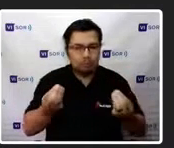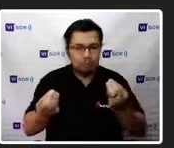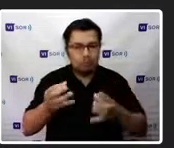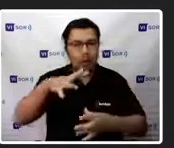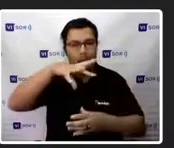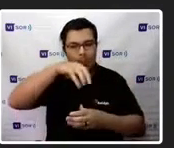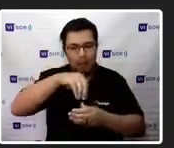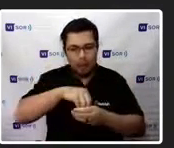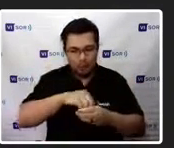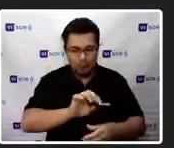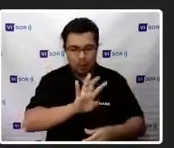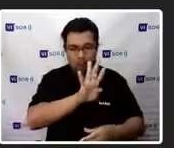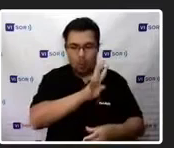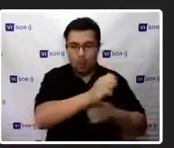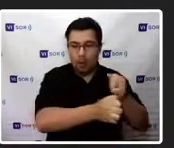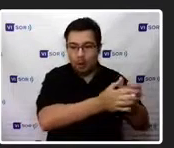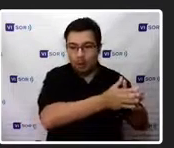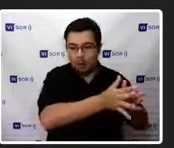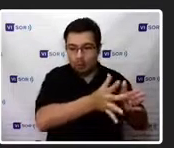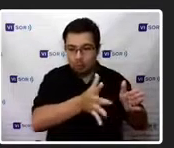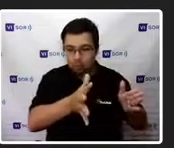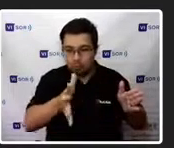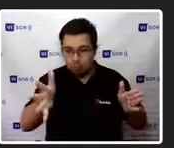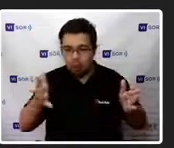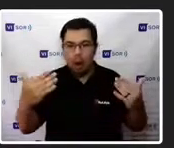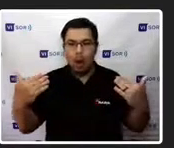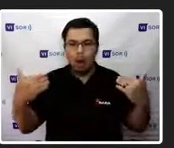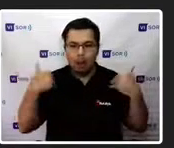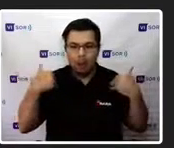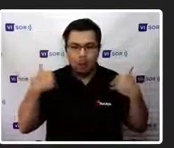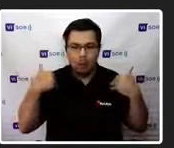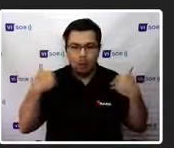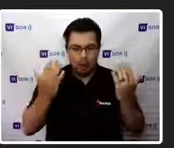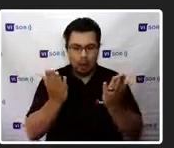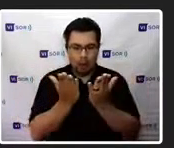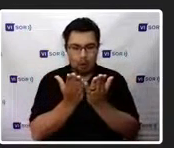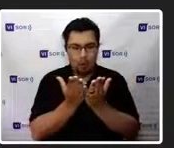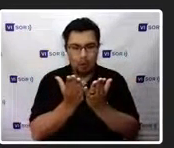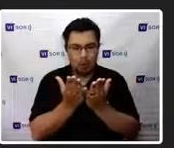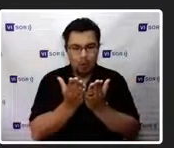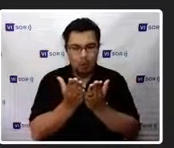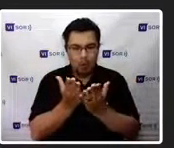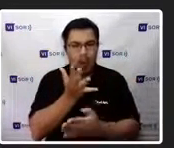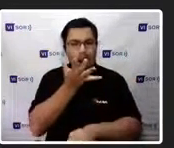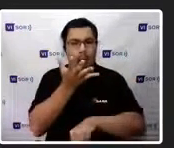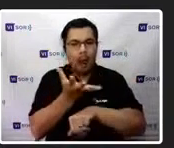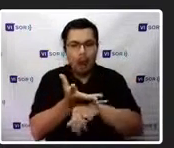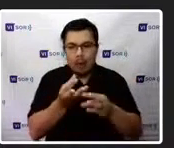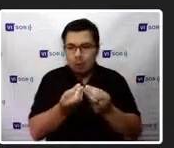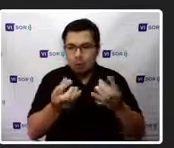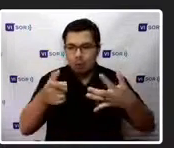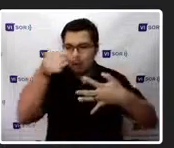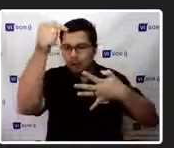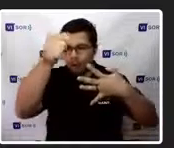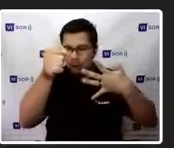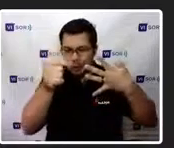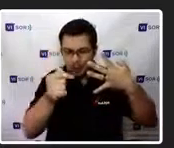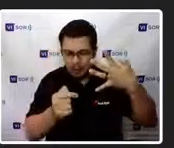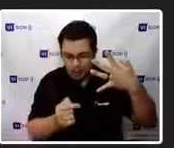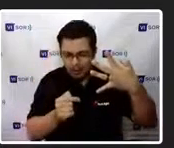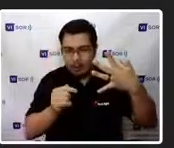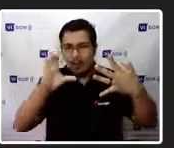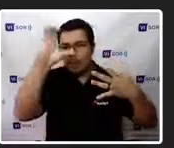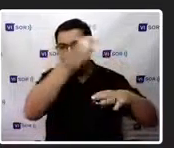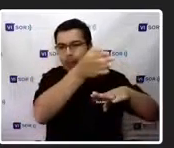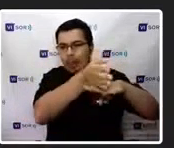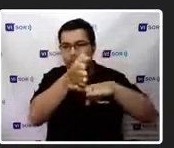4 años que se estudian hay muchas líneas dentro del ecoturismo. Entonces, como